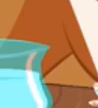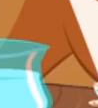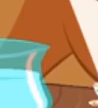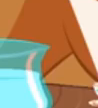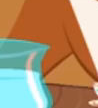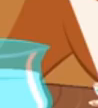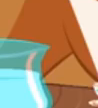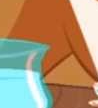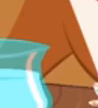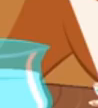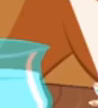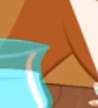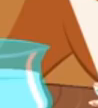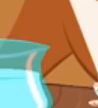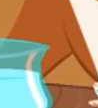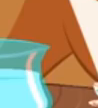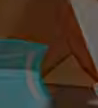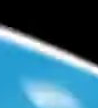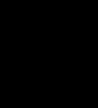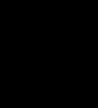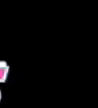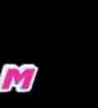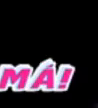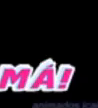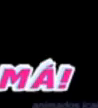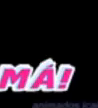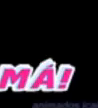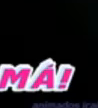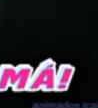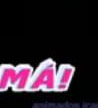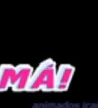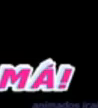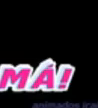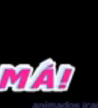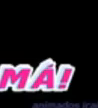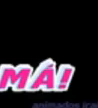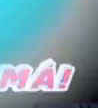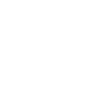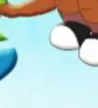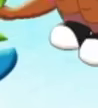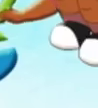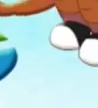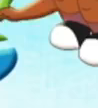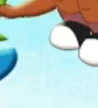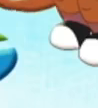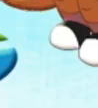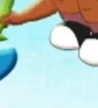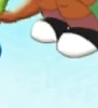¡Felicidades, mamá! Equipo 009, quédate en casa.